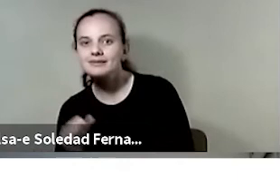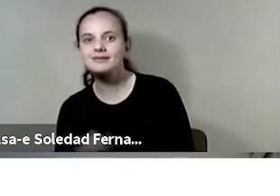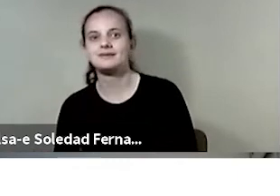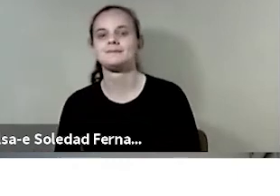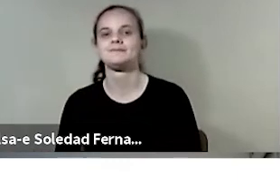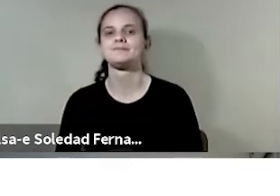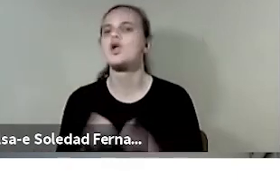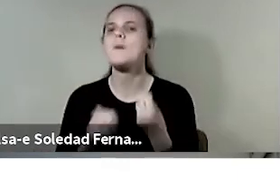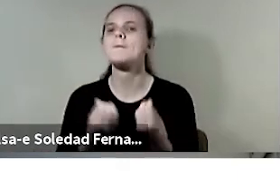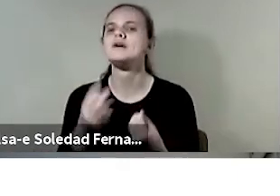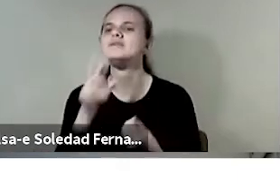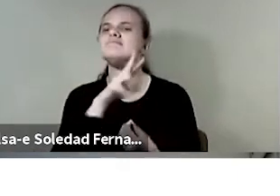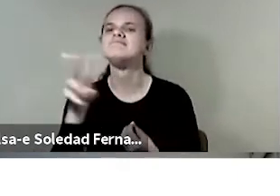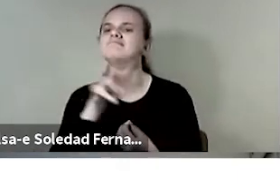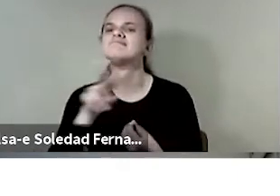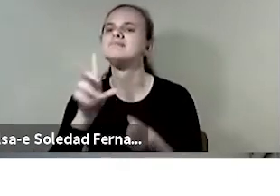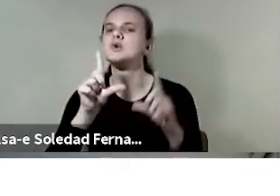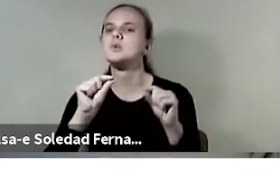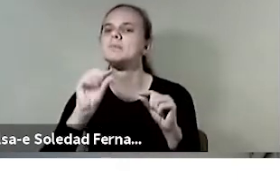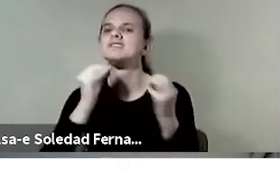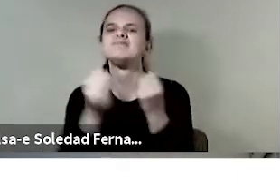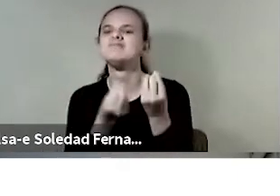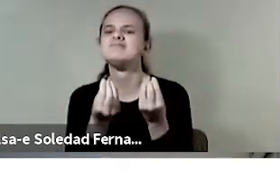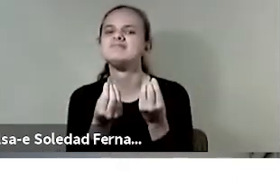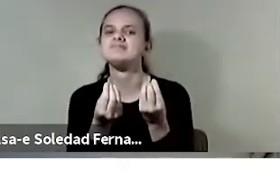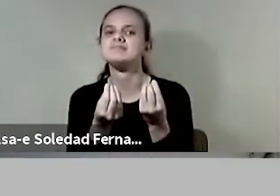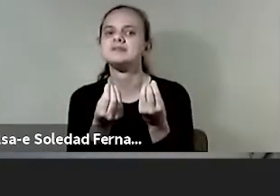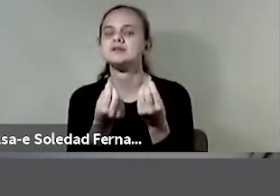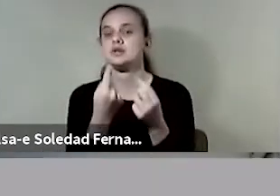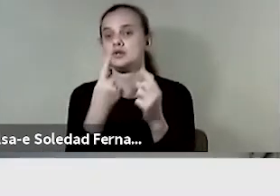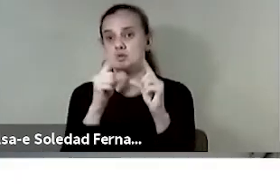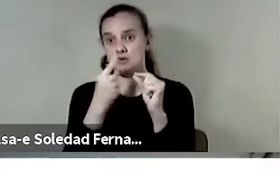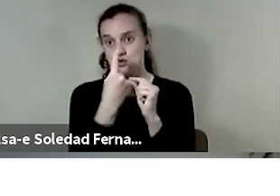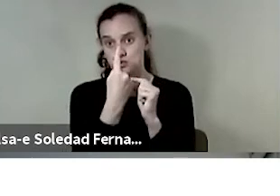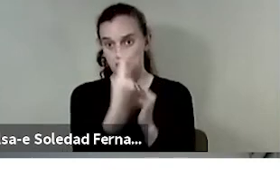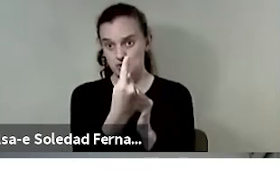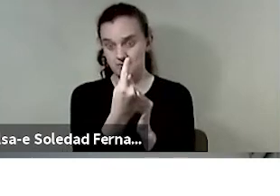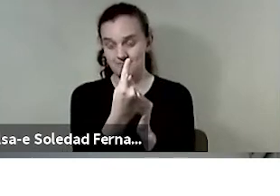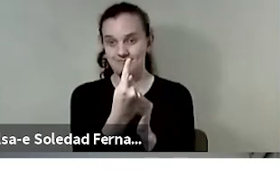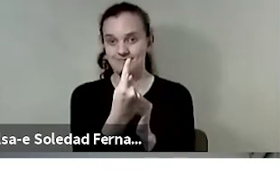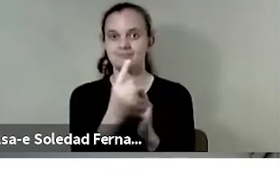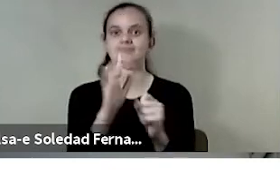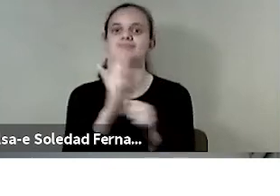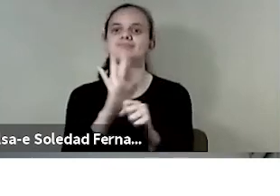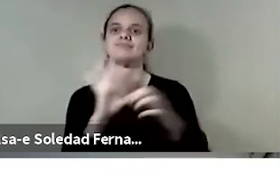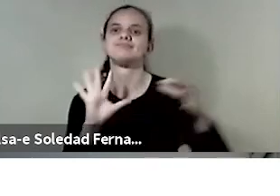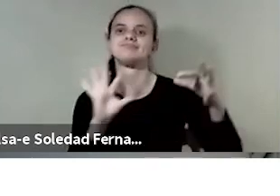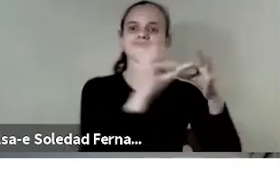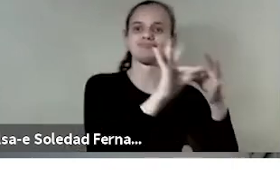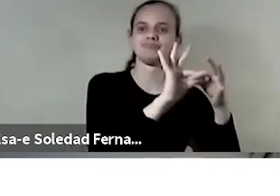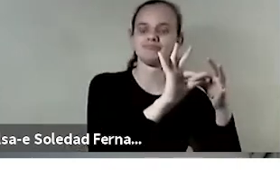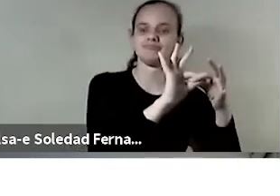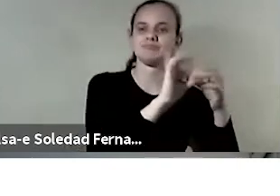4.2.1.2 es del principio 4. Entonces, así los van a ir encontrando. ¿Cómo se leen esos números? Se van a leer de la siguiente